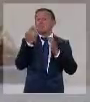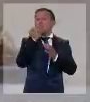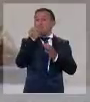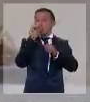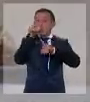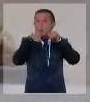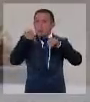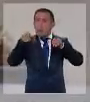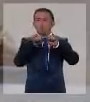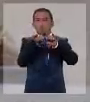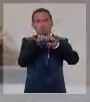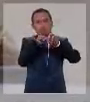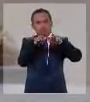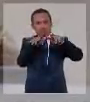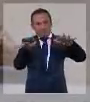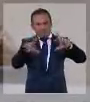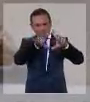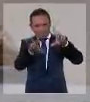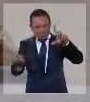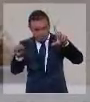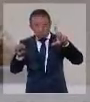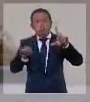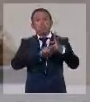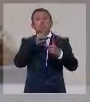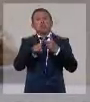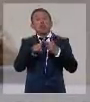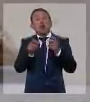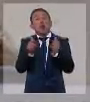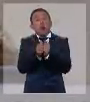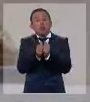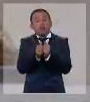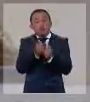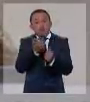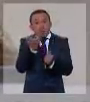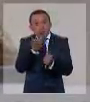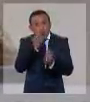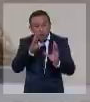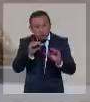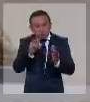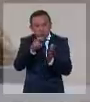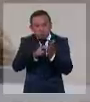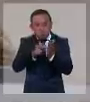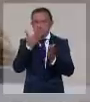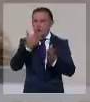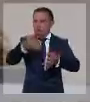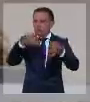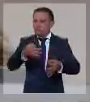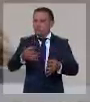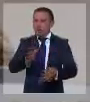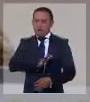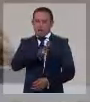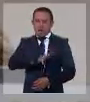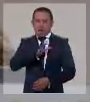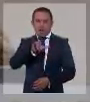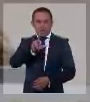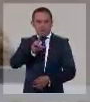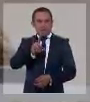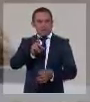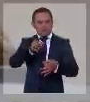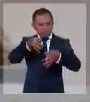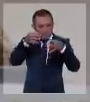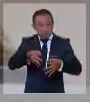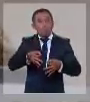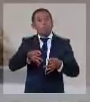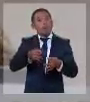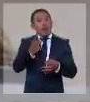calidad educativa. Entonces, efectivamente, para que haya mejor calidad, la reforma educativa plantea